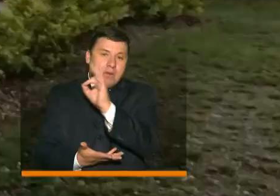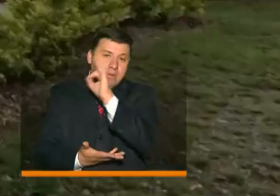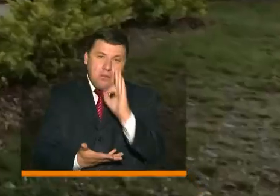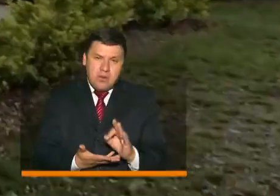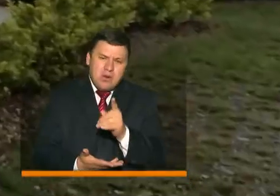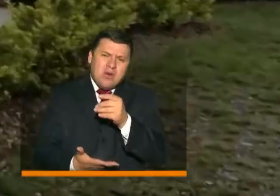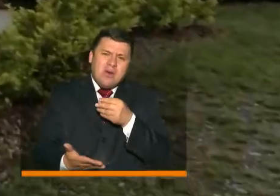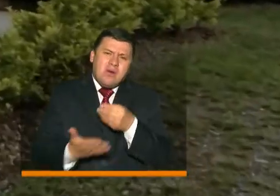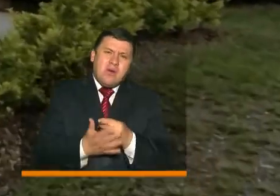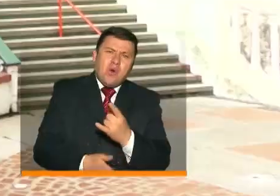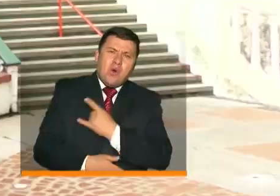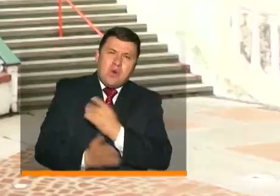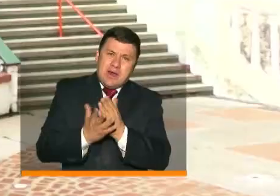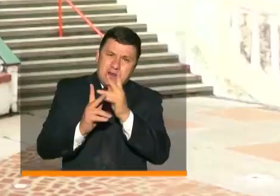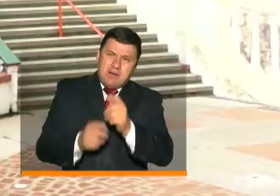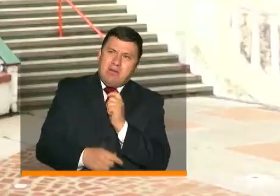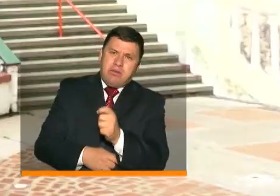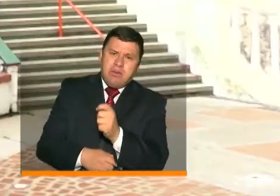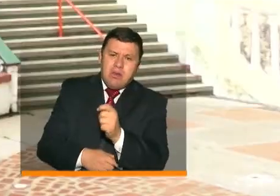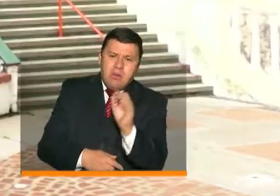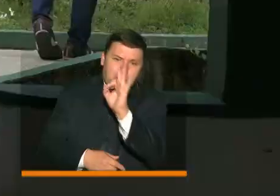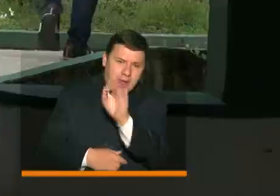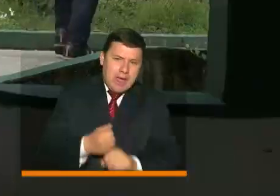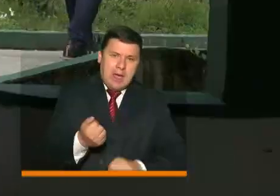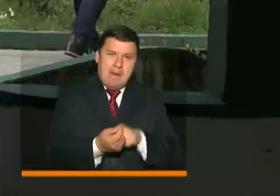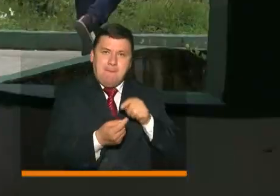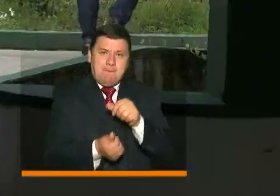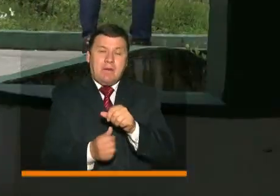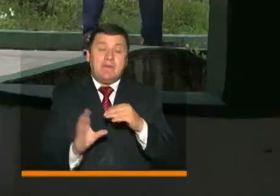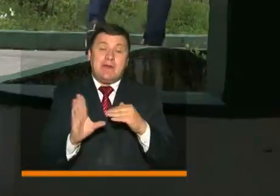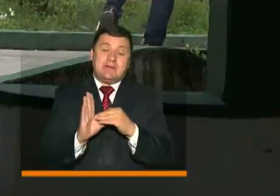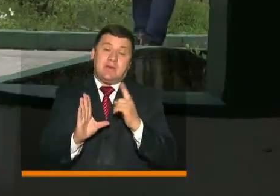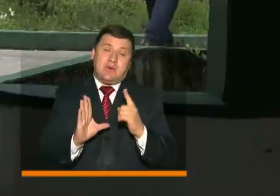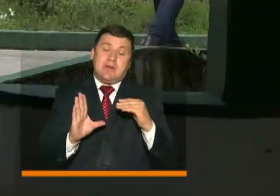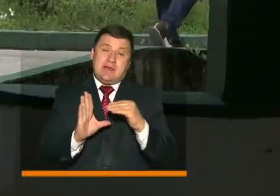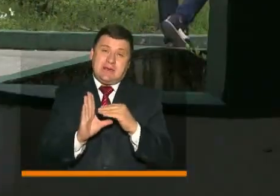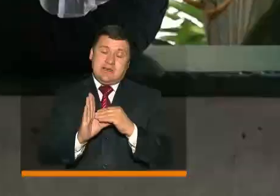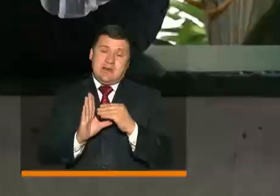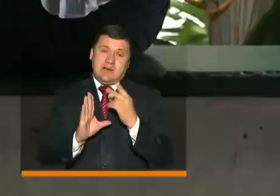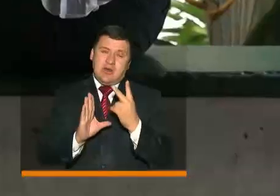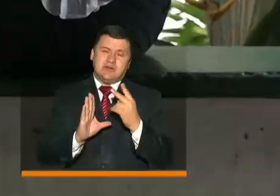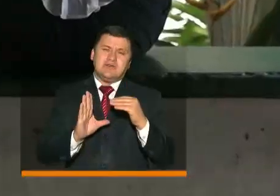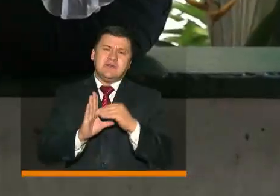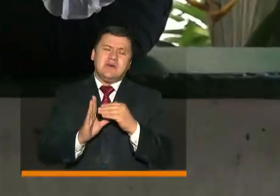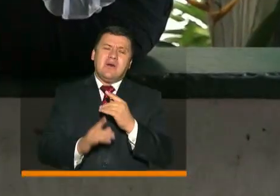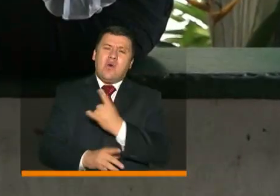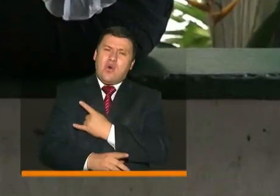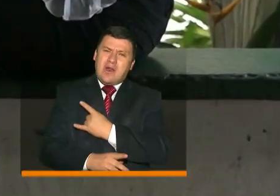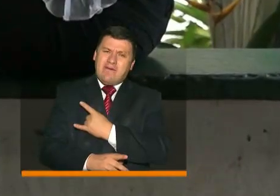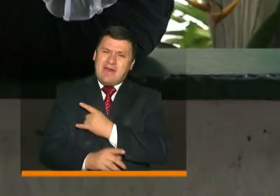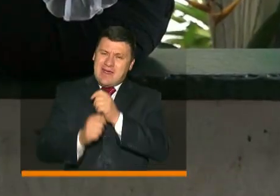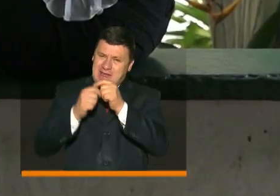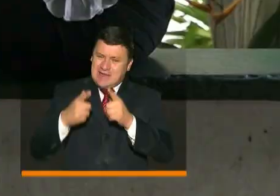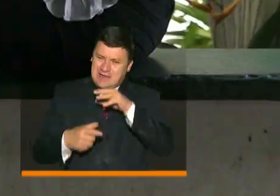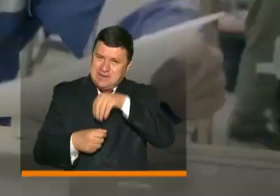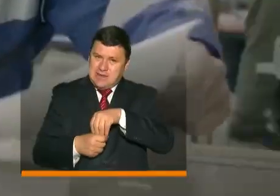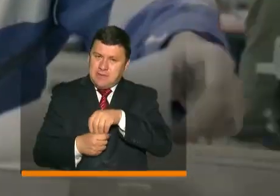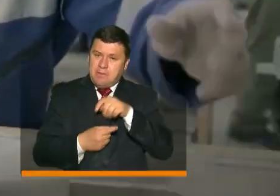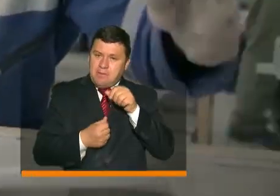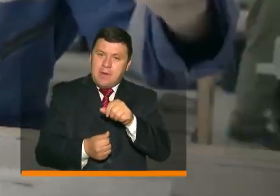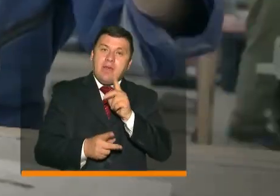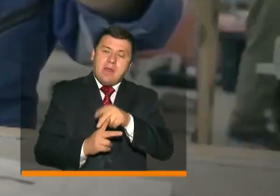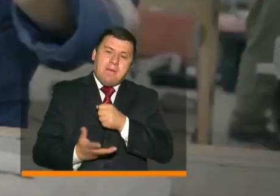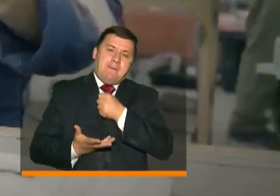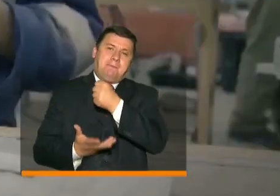valor de la matrícula de los estudiantes, prioritariamente de estratos 1 y 2 de las instituciones de educación superior públicas, y una línea